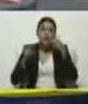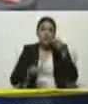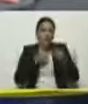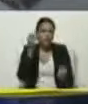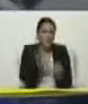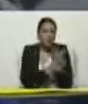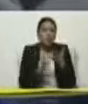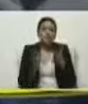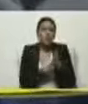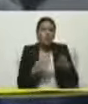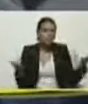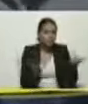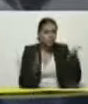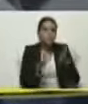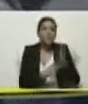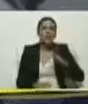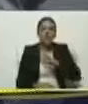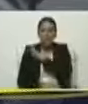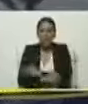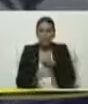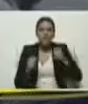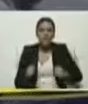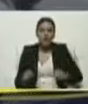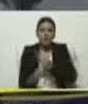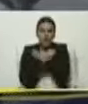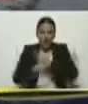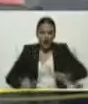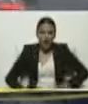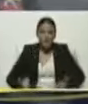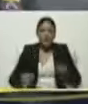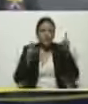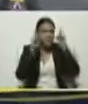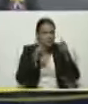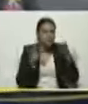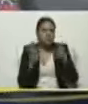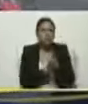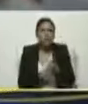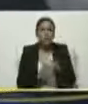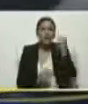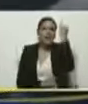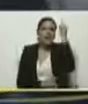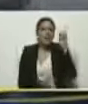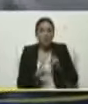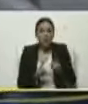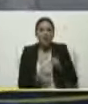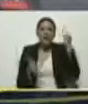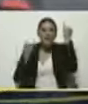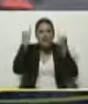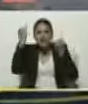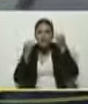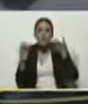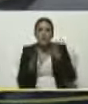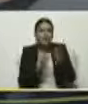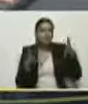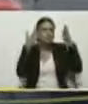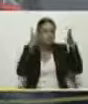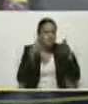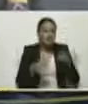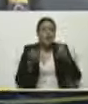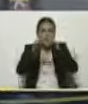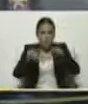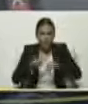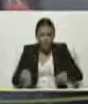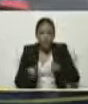Bolivariana con ideología, doctrina, concepción propia, con una organización nueva, y yo la he